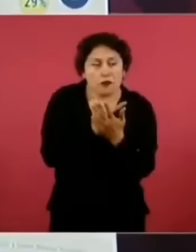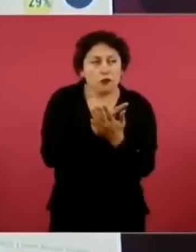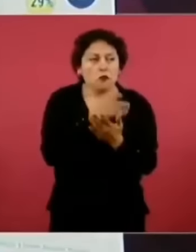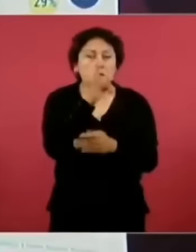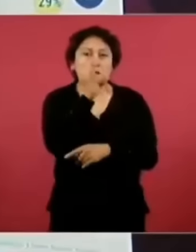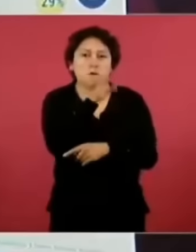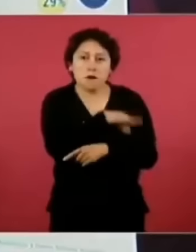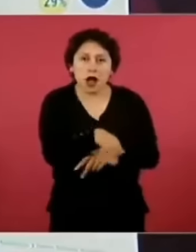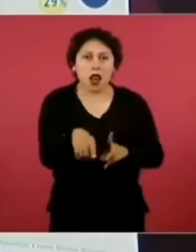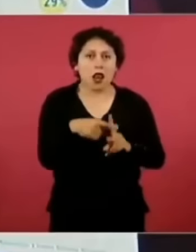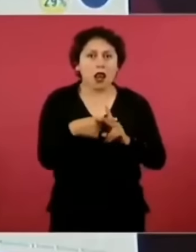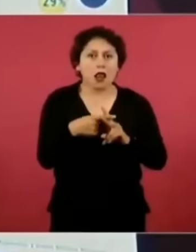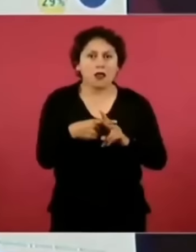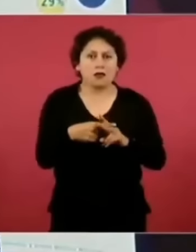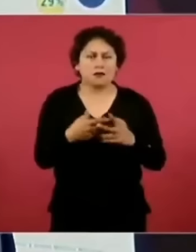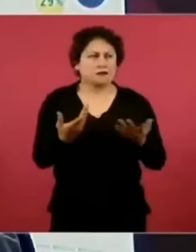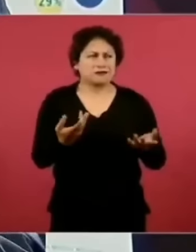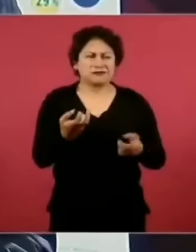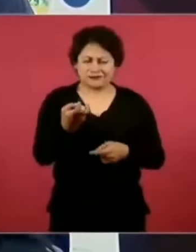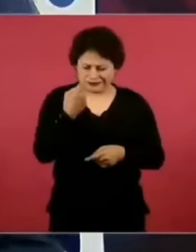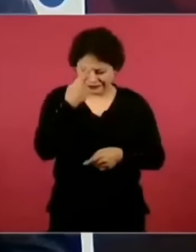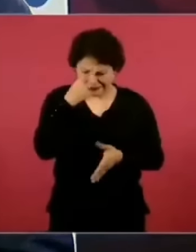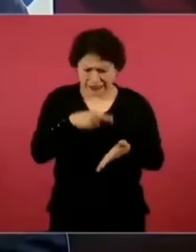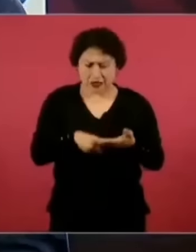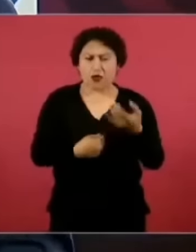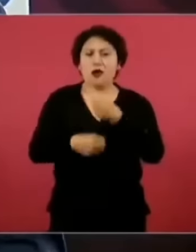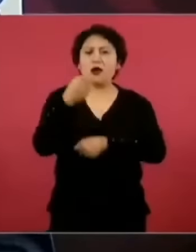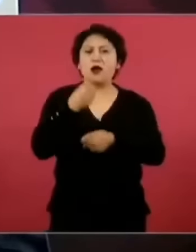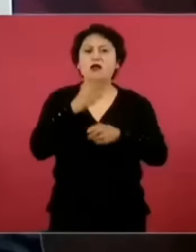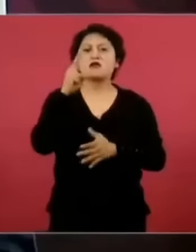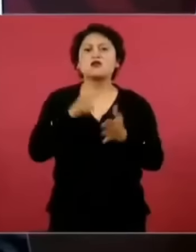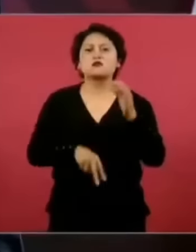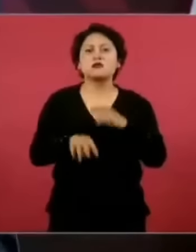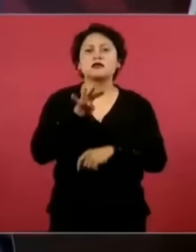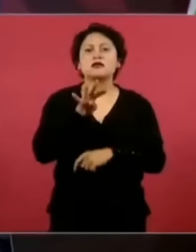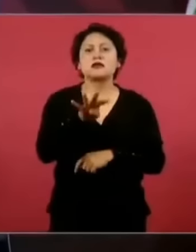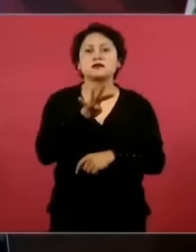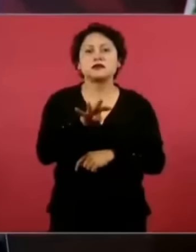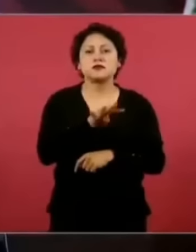Eso fue al inicio, creo que en el 19. Estaba de secretario